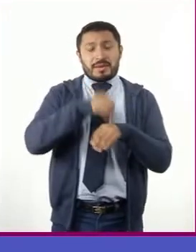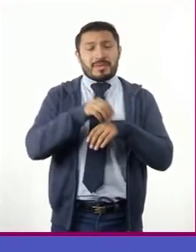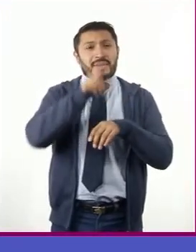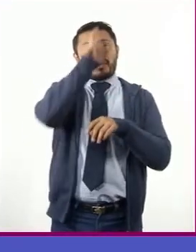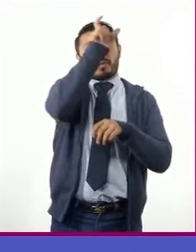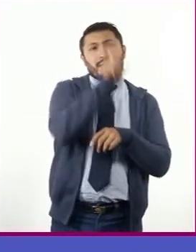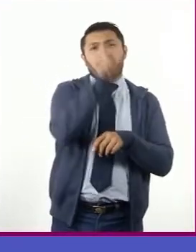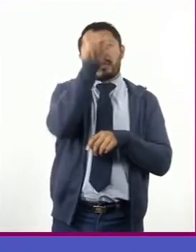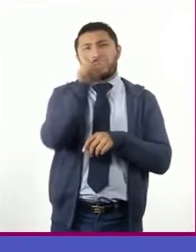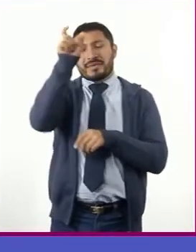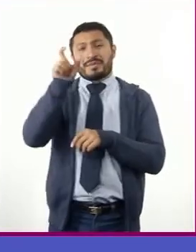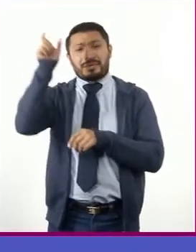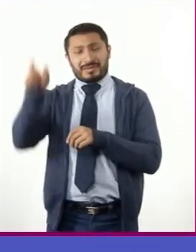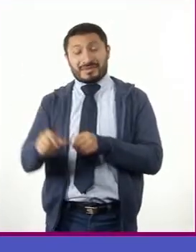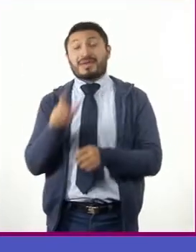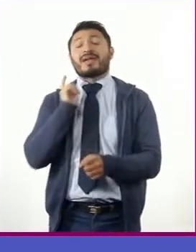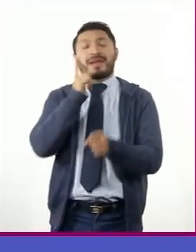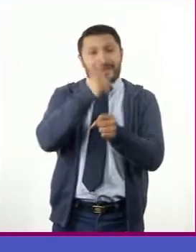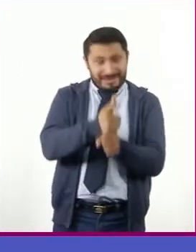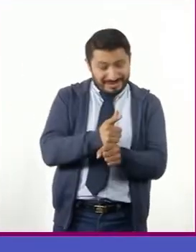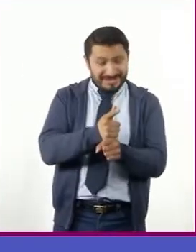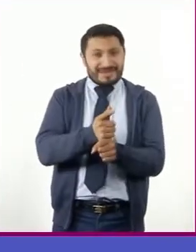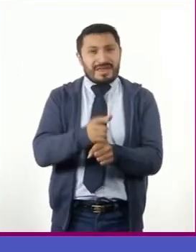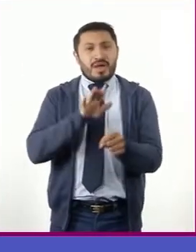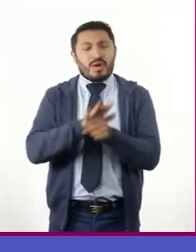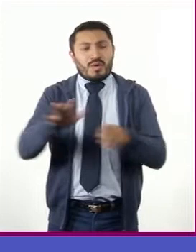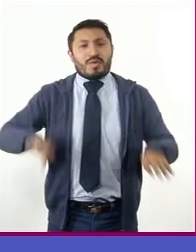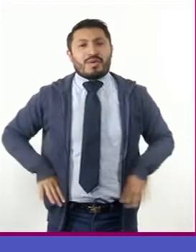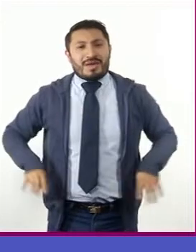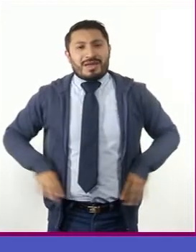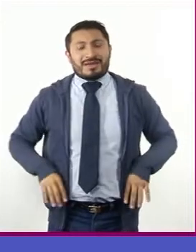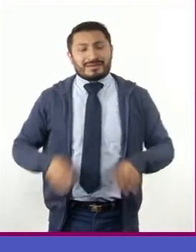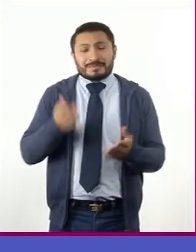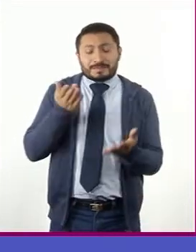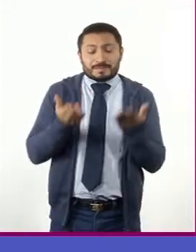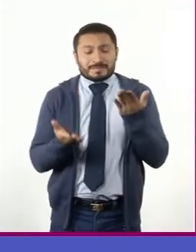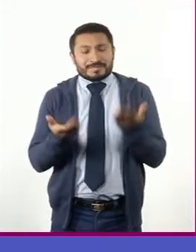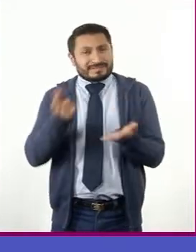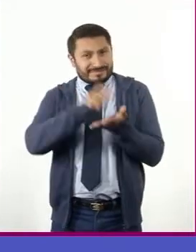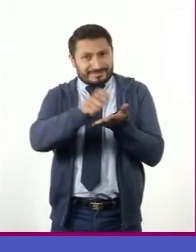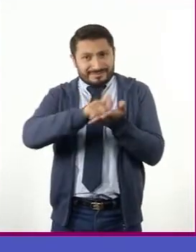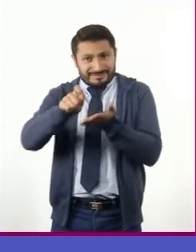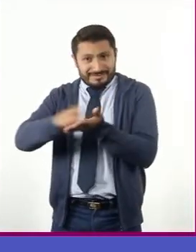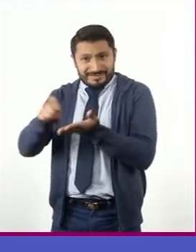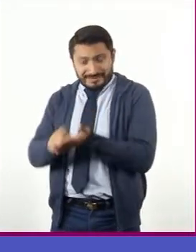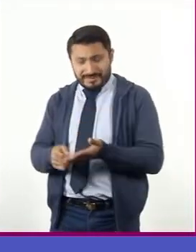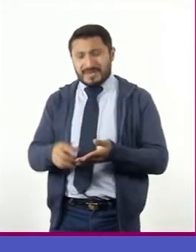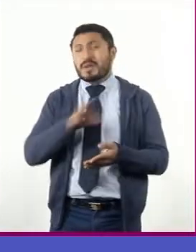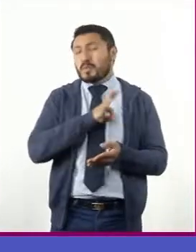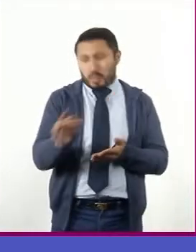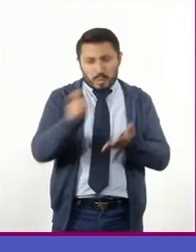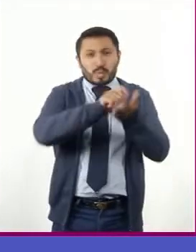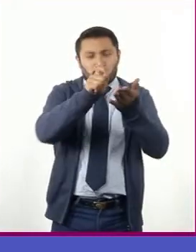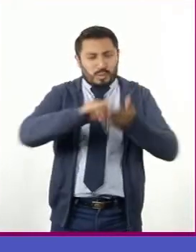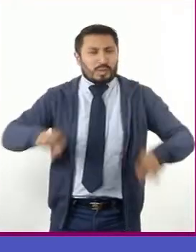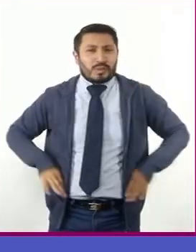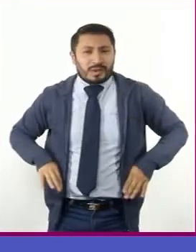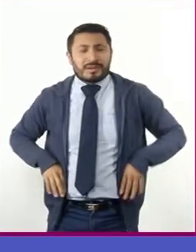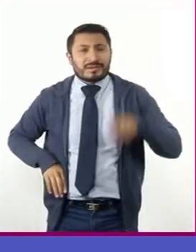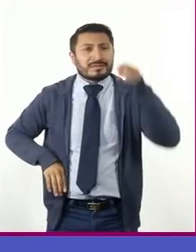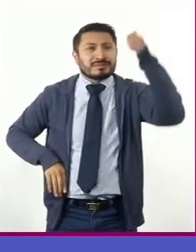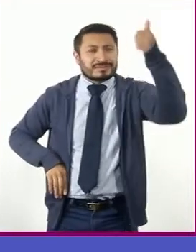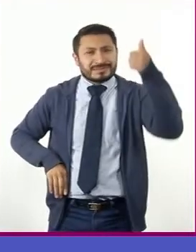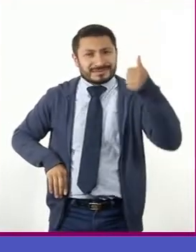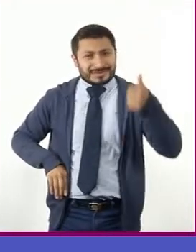columnas. Permite identificar los elementos que se desea comparar. Permite escribir las características de cada